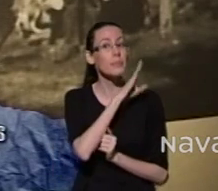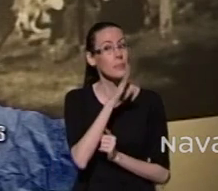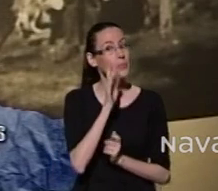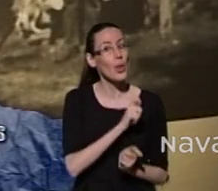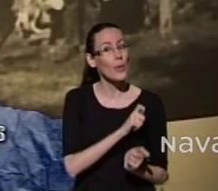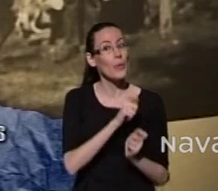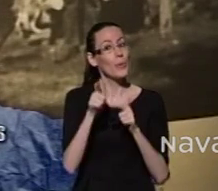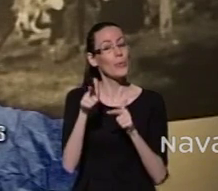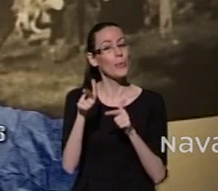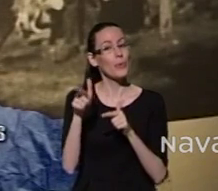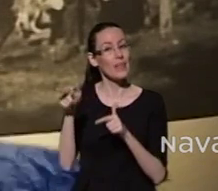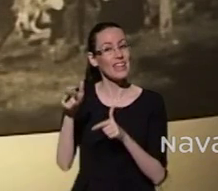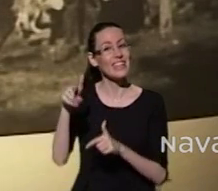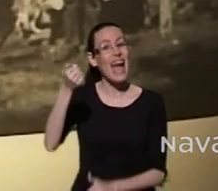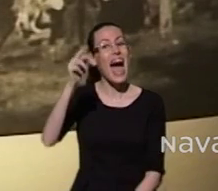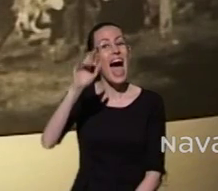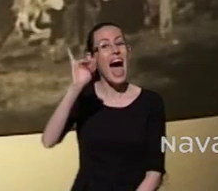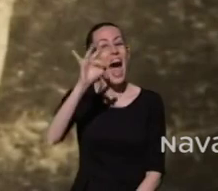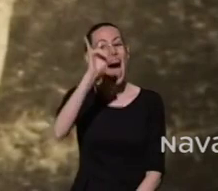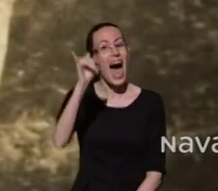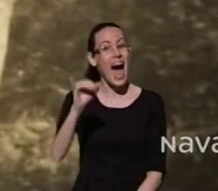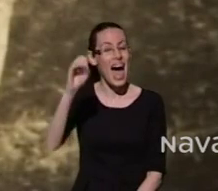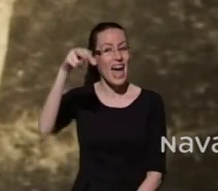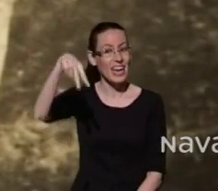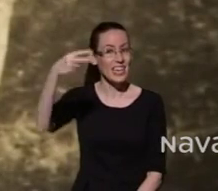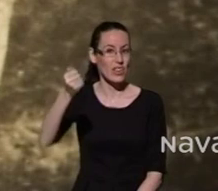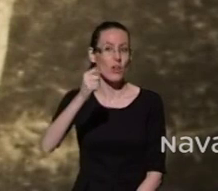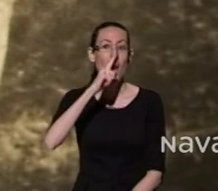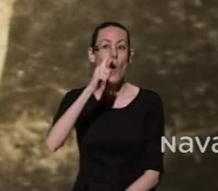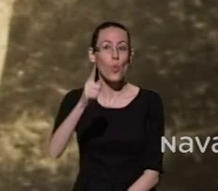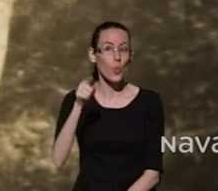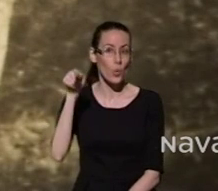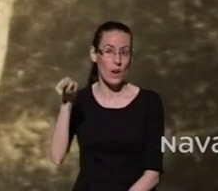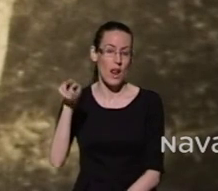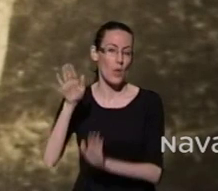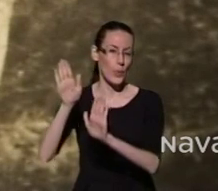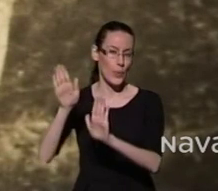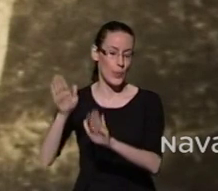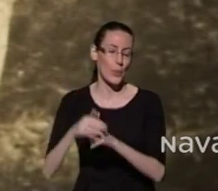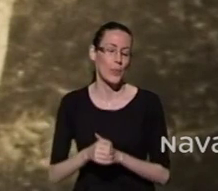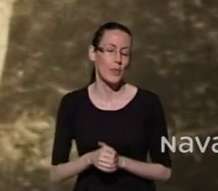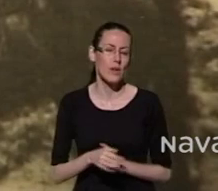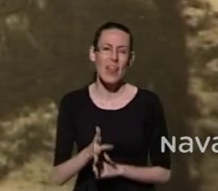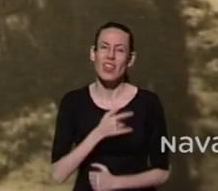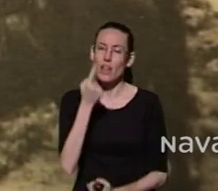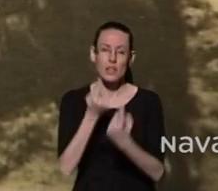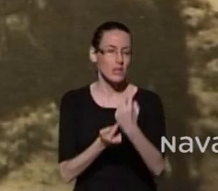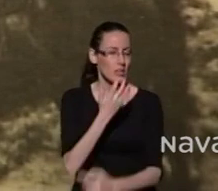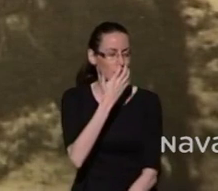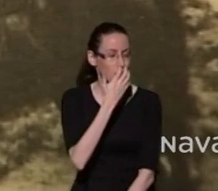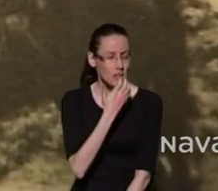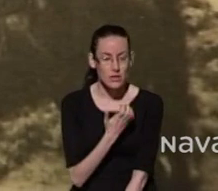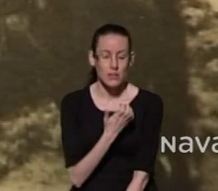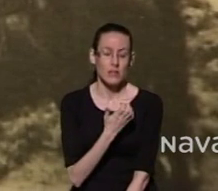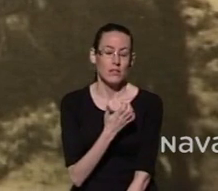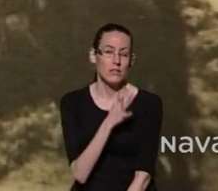Sí. Y vio y se quedó más tranquila. Había días que eran muy tristes. Igual tardaban